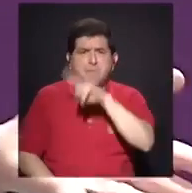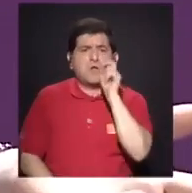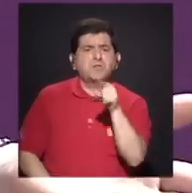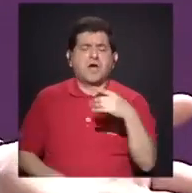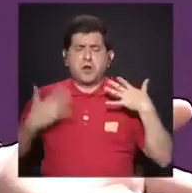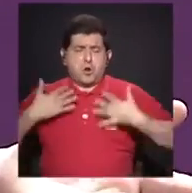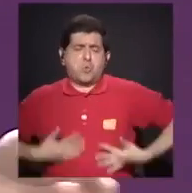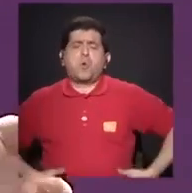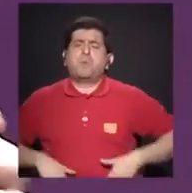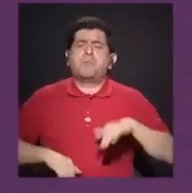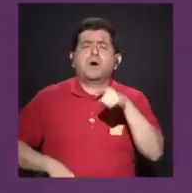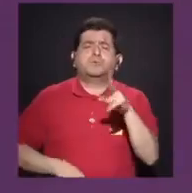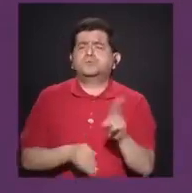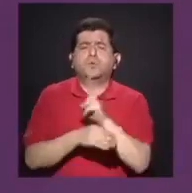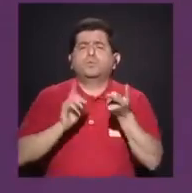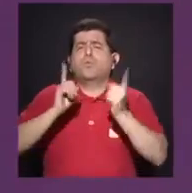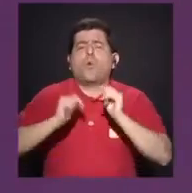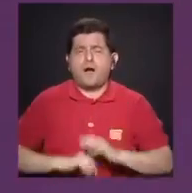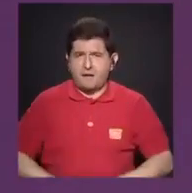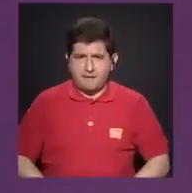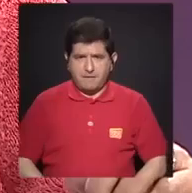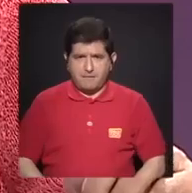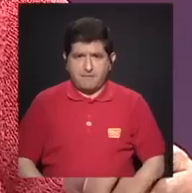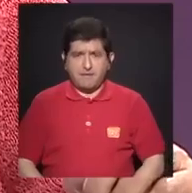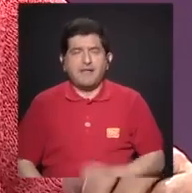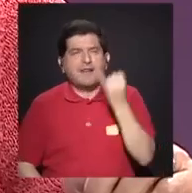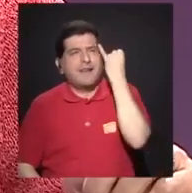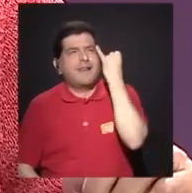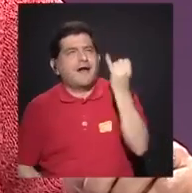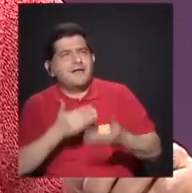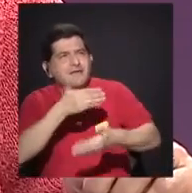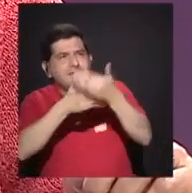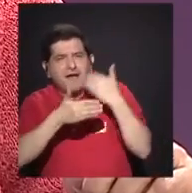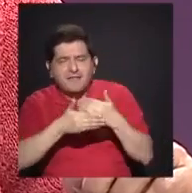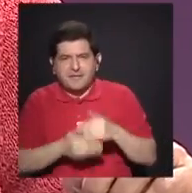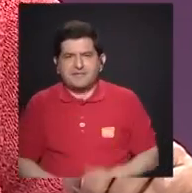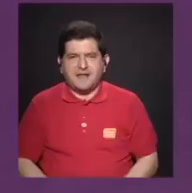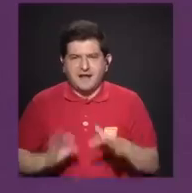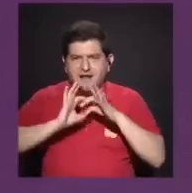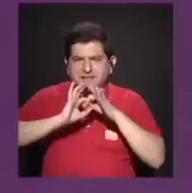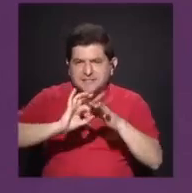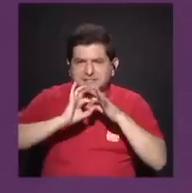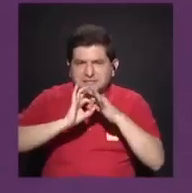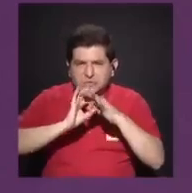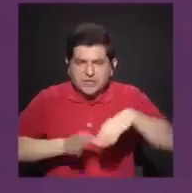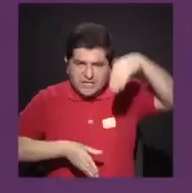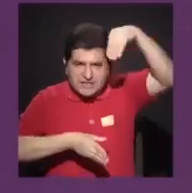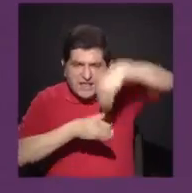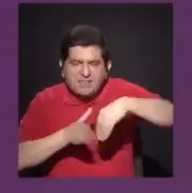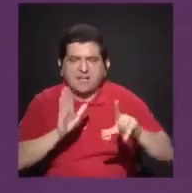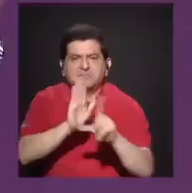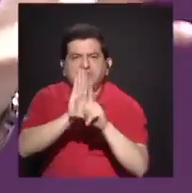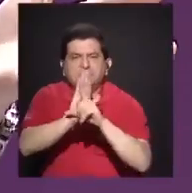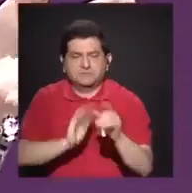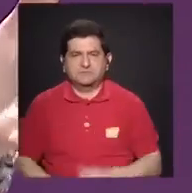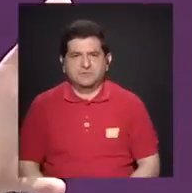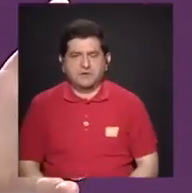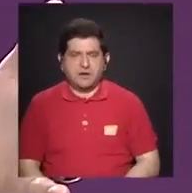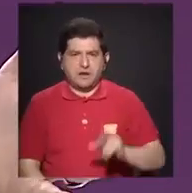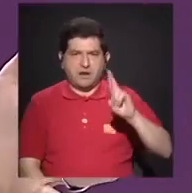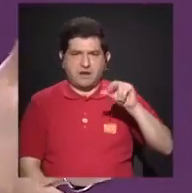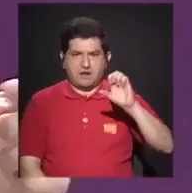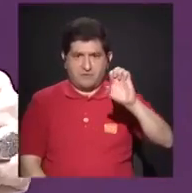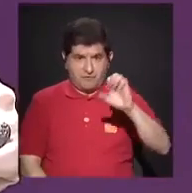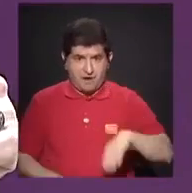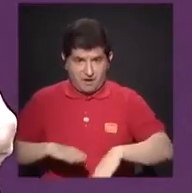ropa llevaban puesta, ¿verdad? Porque de alguna manera había una ideología sexual que estaba ahí inserta en esa legislación y la RAE no está